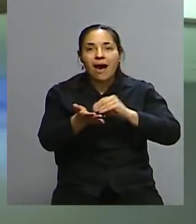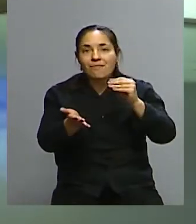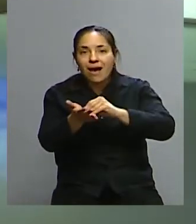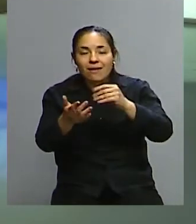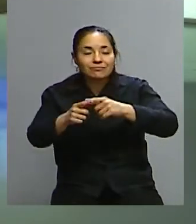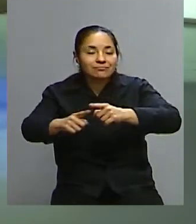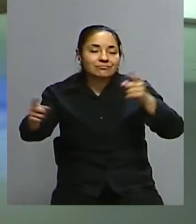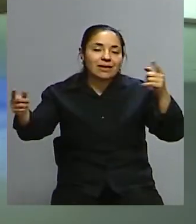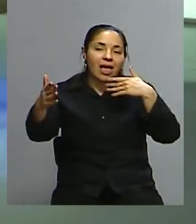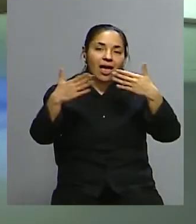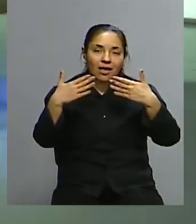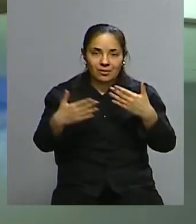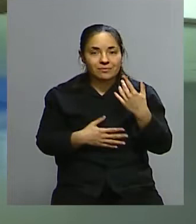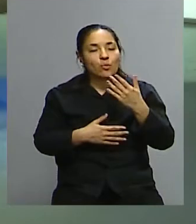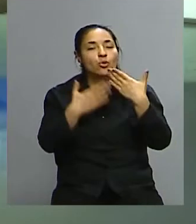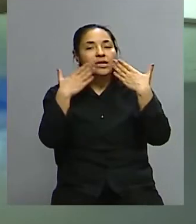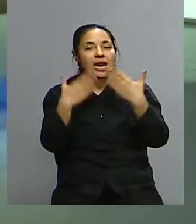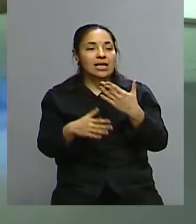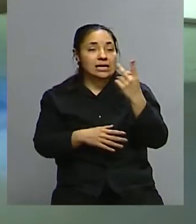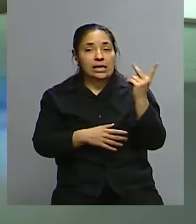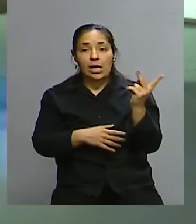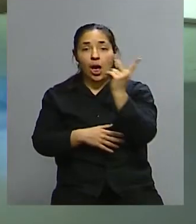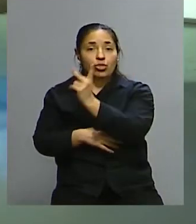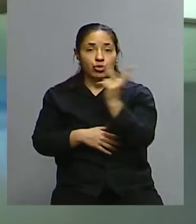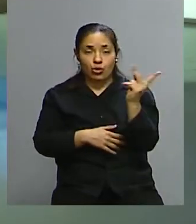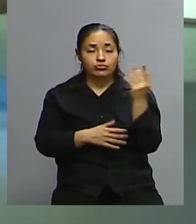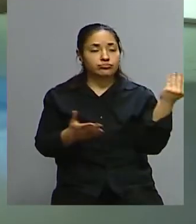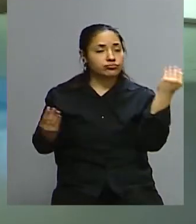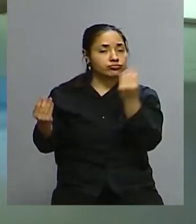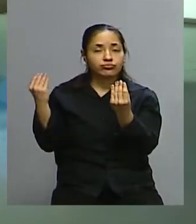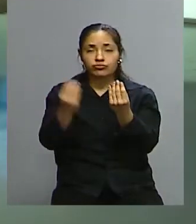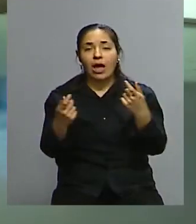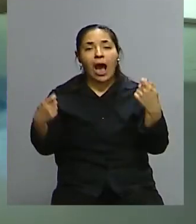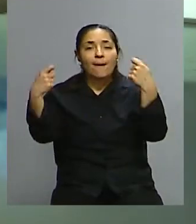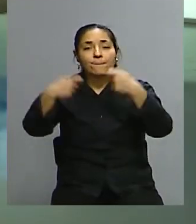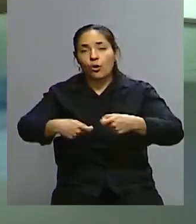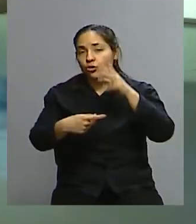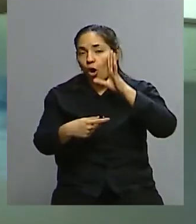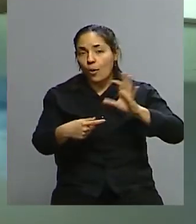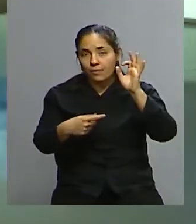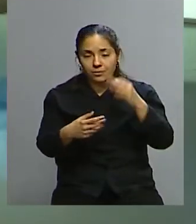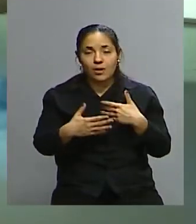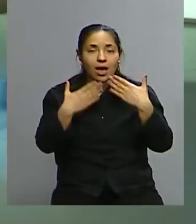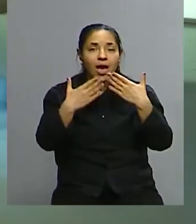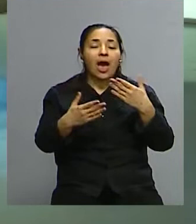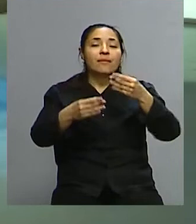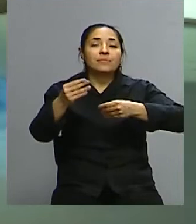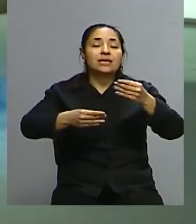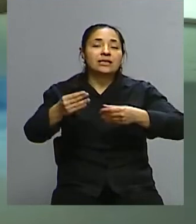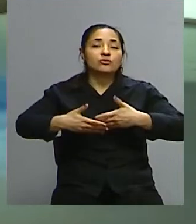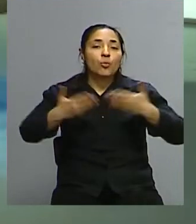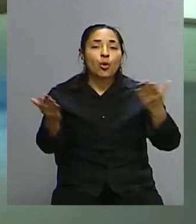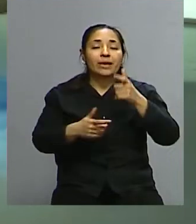a los dos que hayan venido a hacer el aporte necesario, porque realmente es un tema muy interesante. Así hablábamos de Administración Pública y Control con Víctor Di